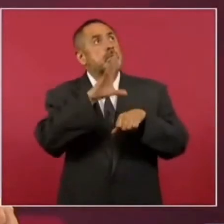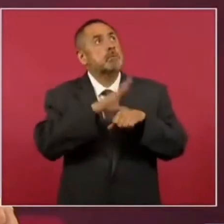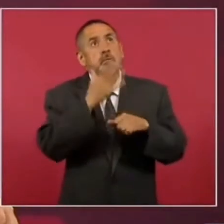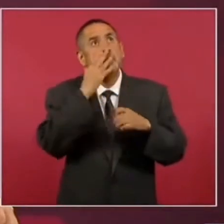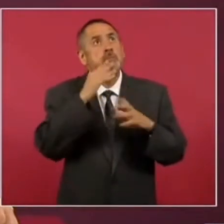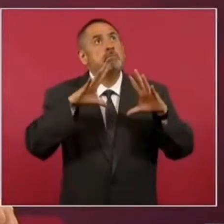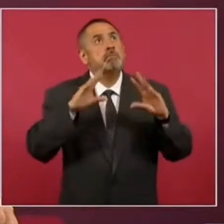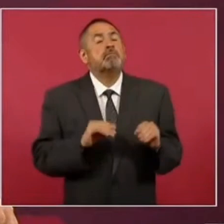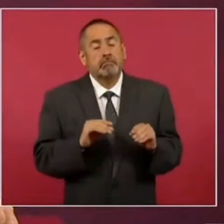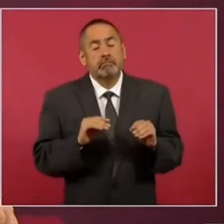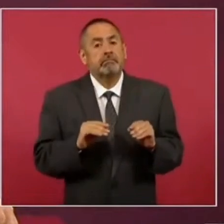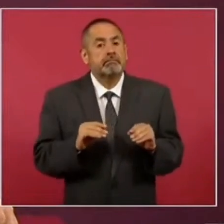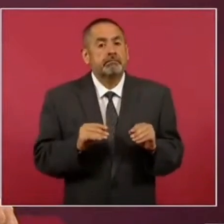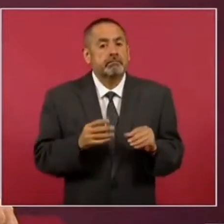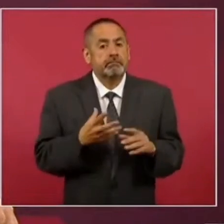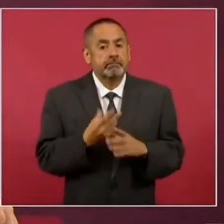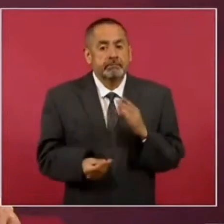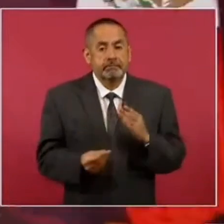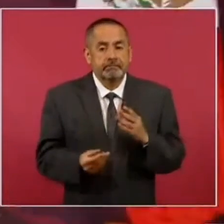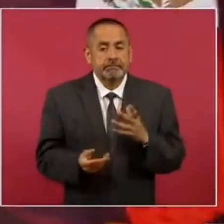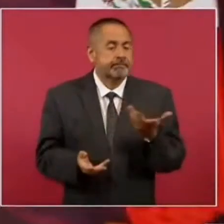electricidad,